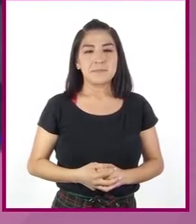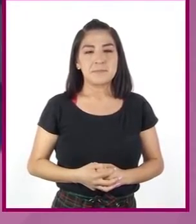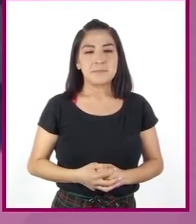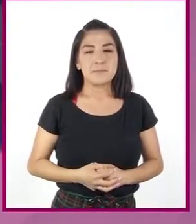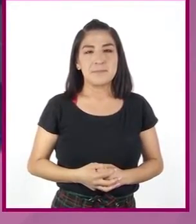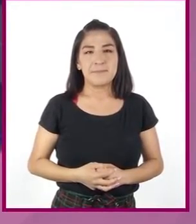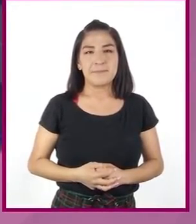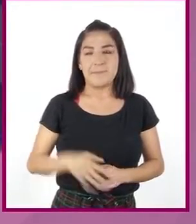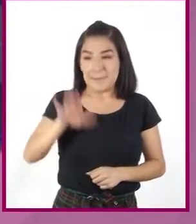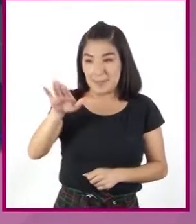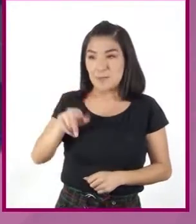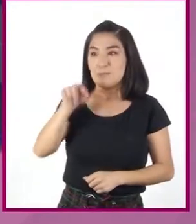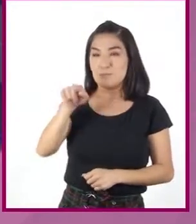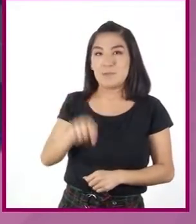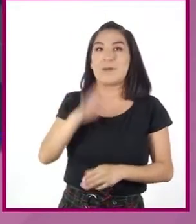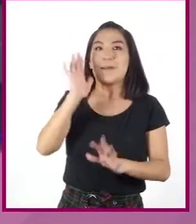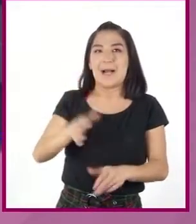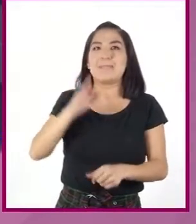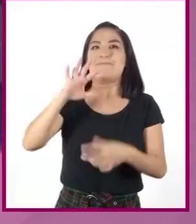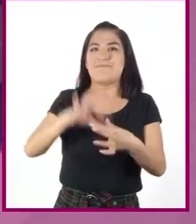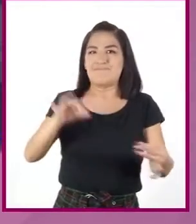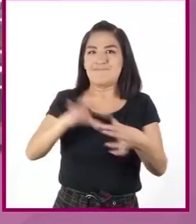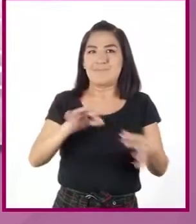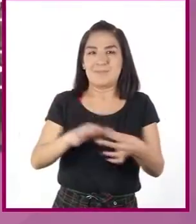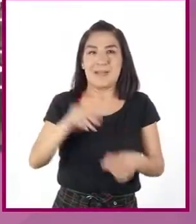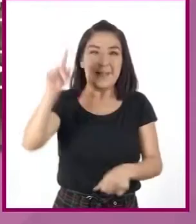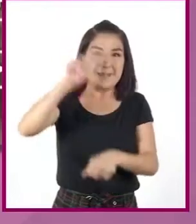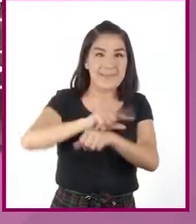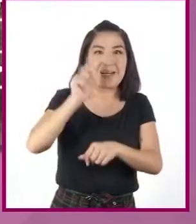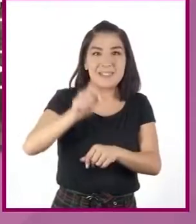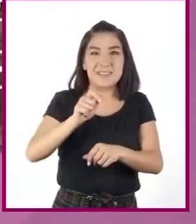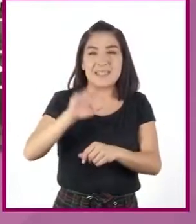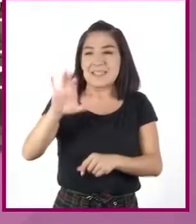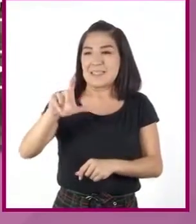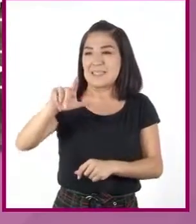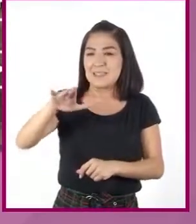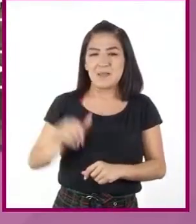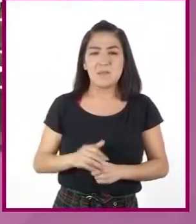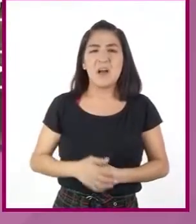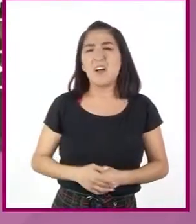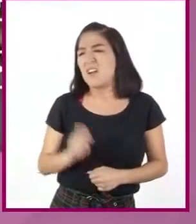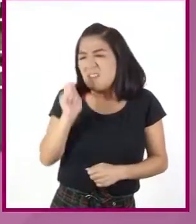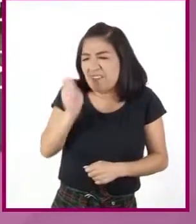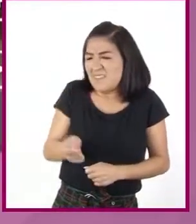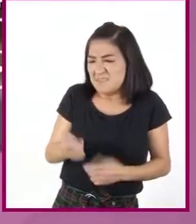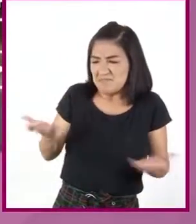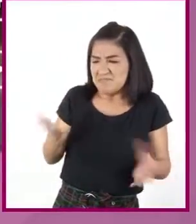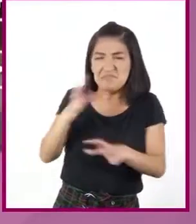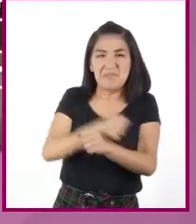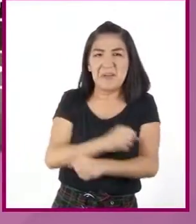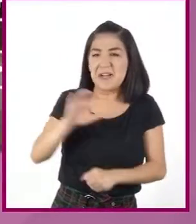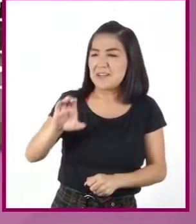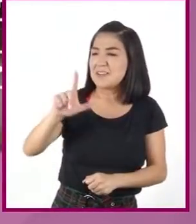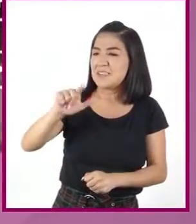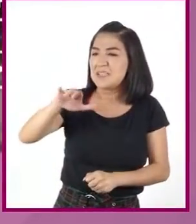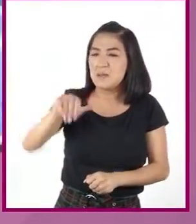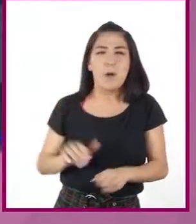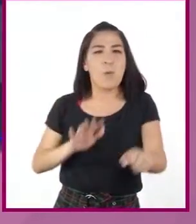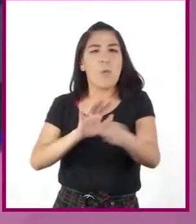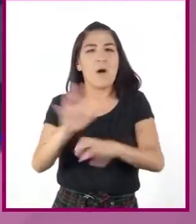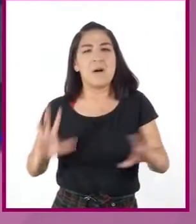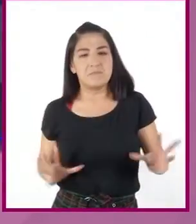Edmundo, acabas de mencionar algunos de los elementos del clima. ¿Nos podrías explicar qué es el clima y cuáles son sus